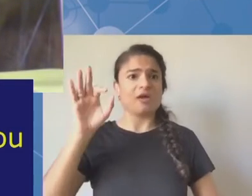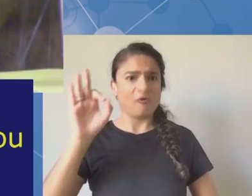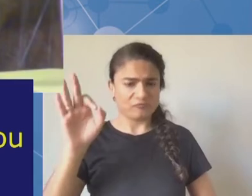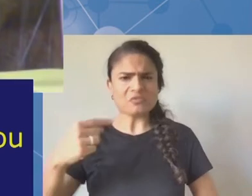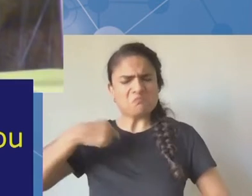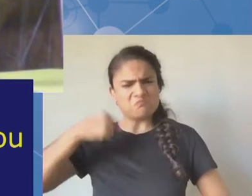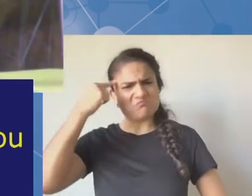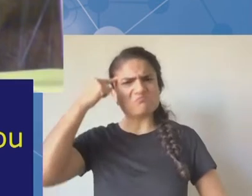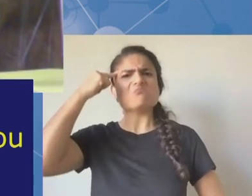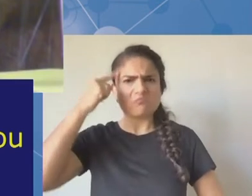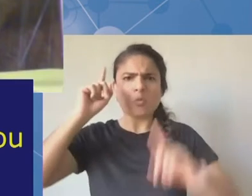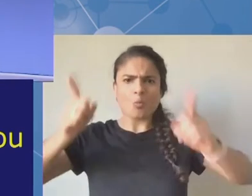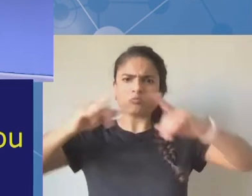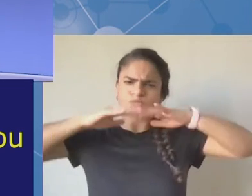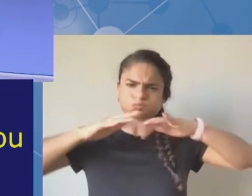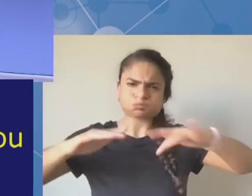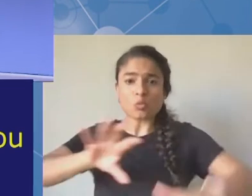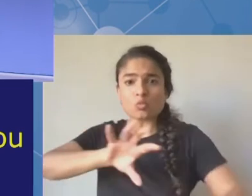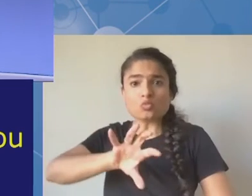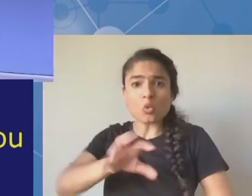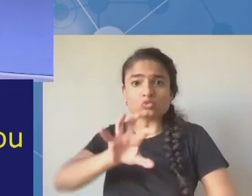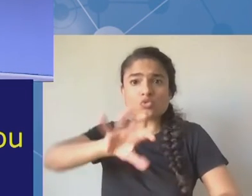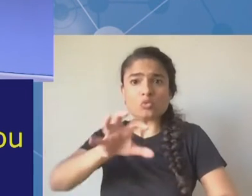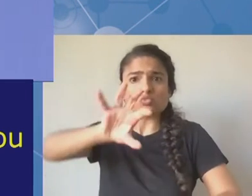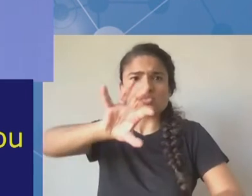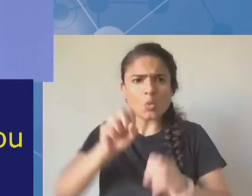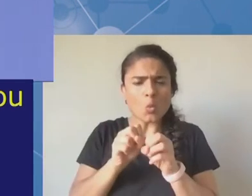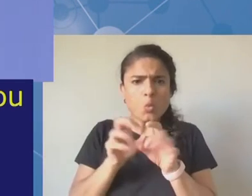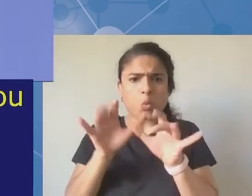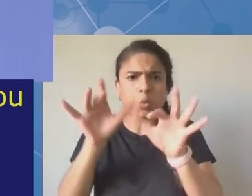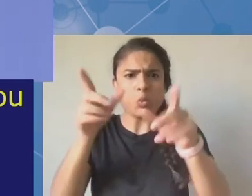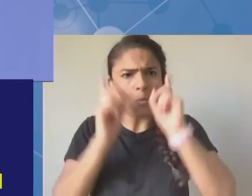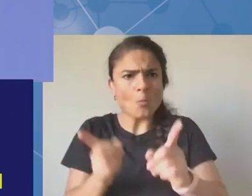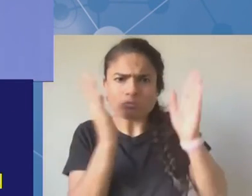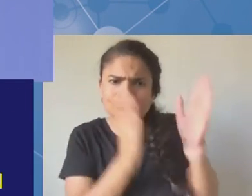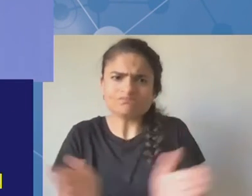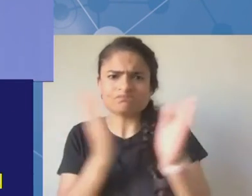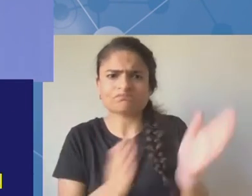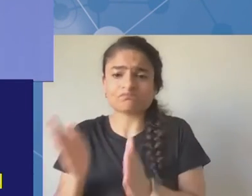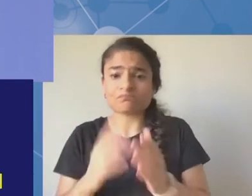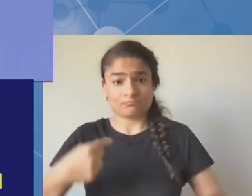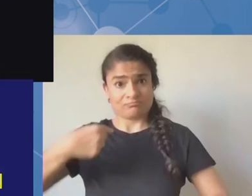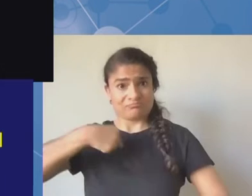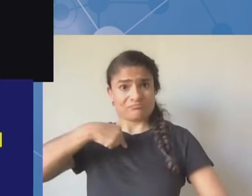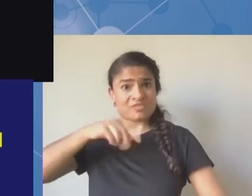y pueden participar cada vez más en este tipo de foros y cumbres.